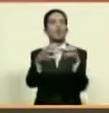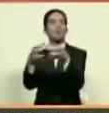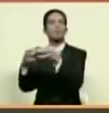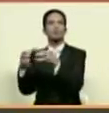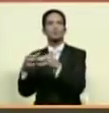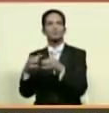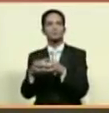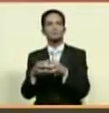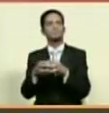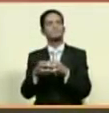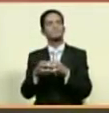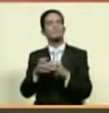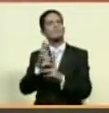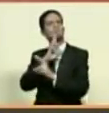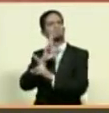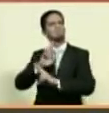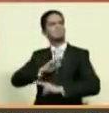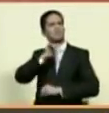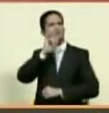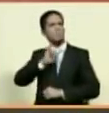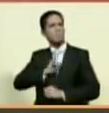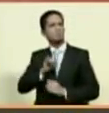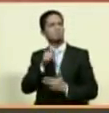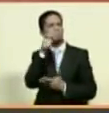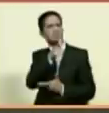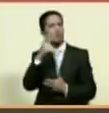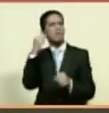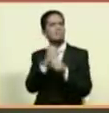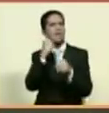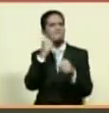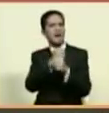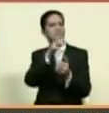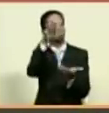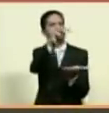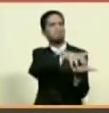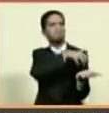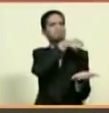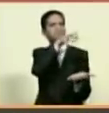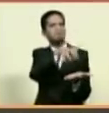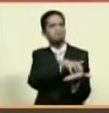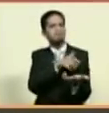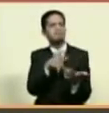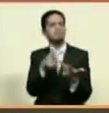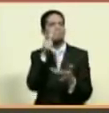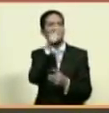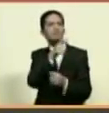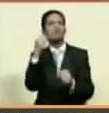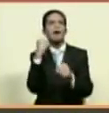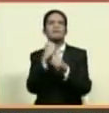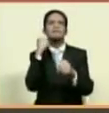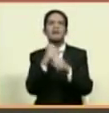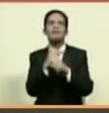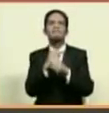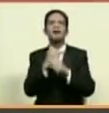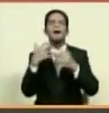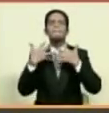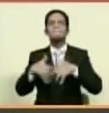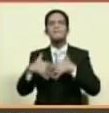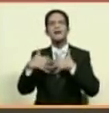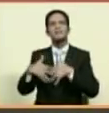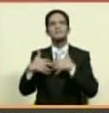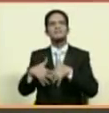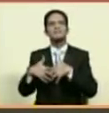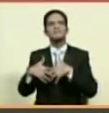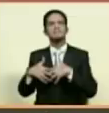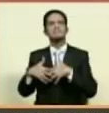recibo reporte de todos los trabajadores de la agroindustria, de los trabajadores de las empresas asociadas